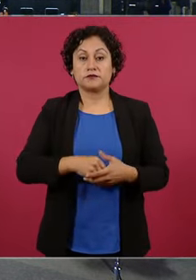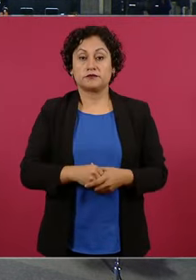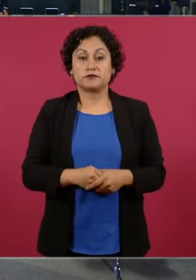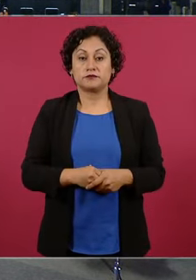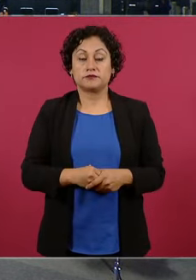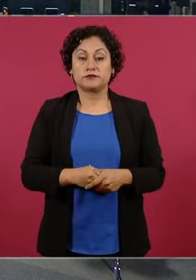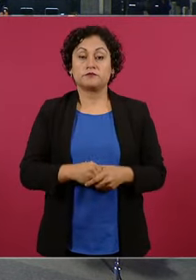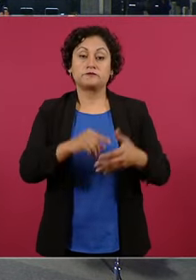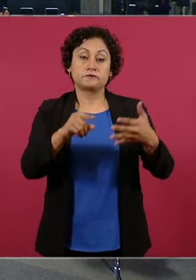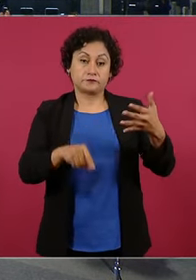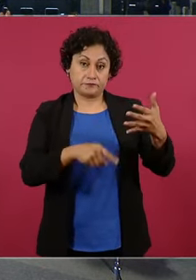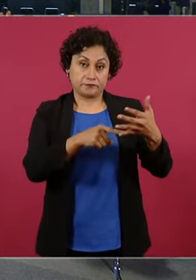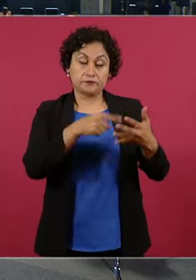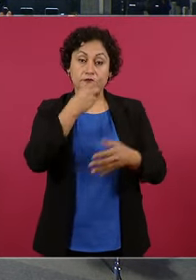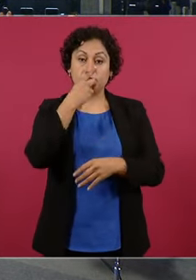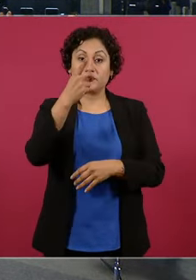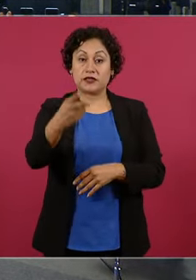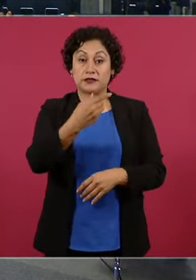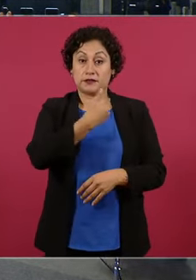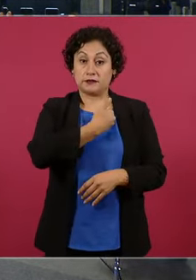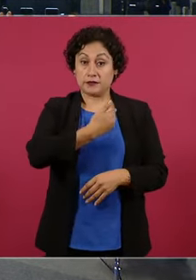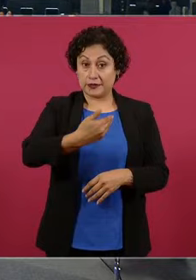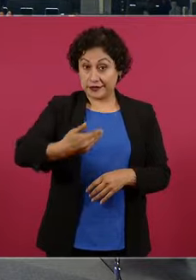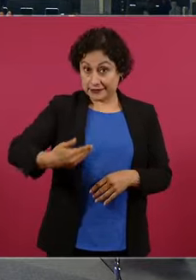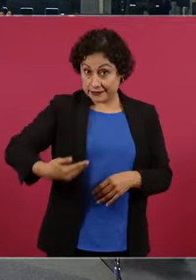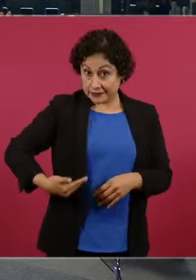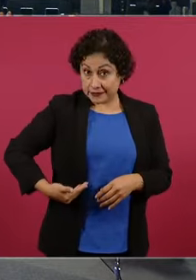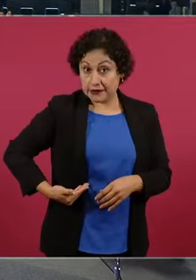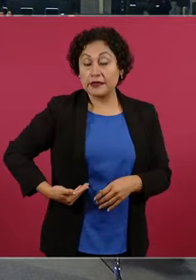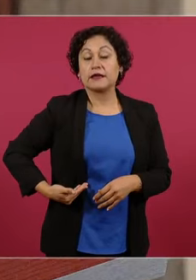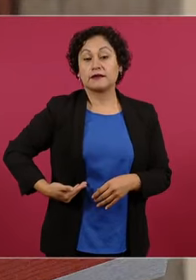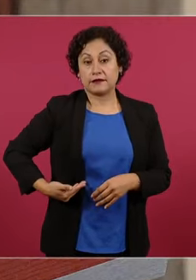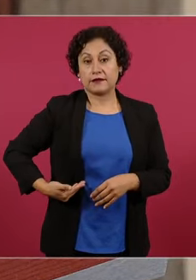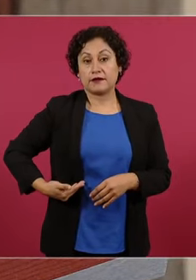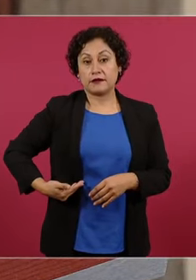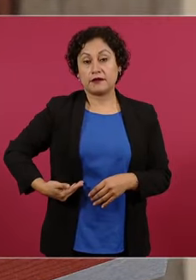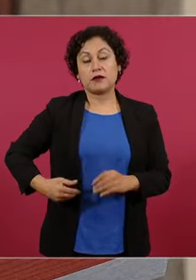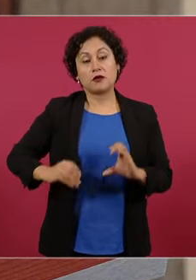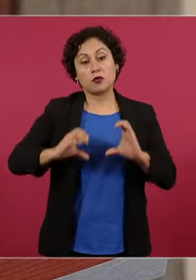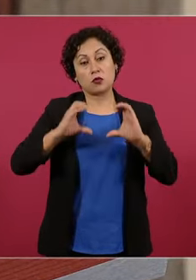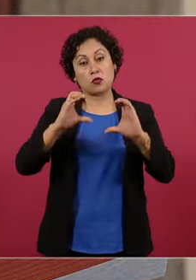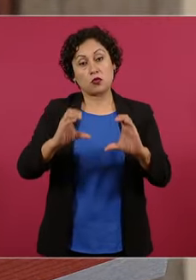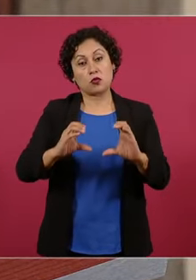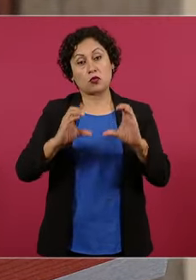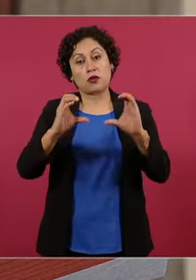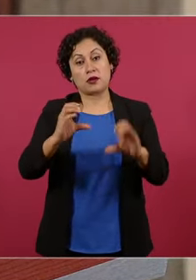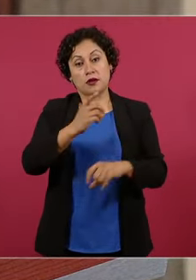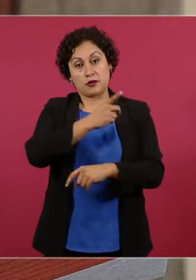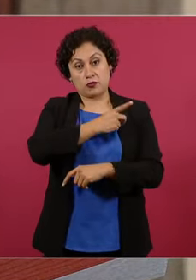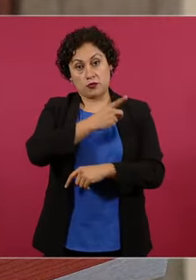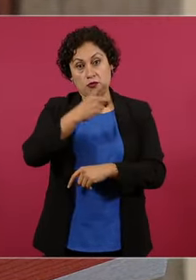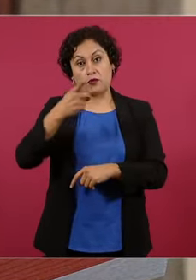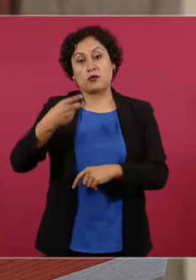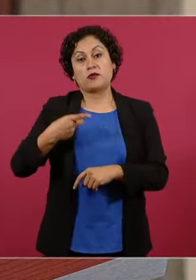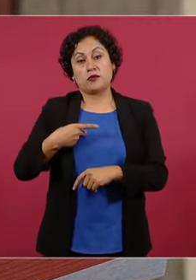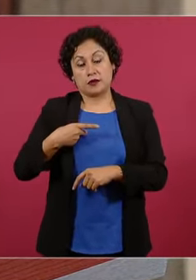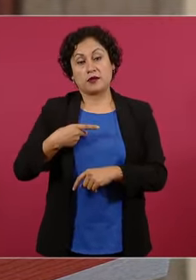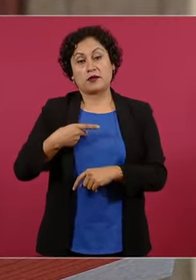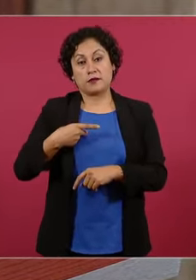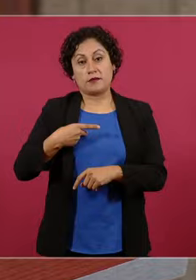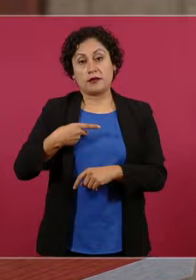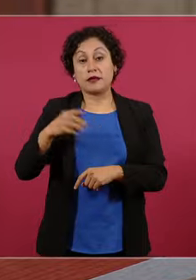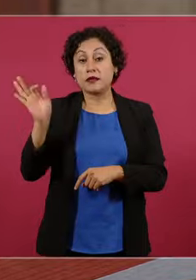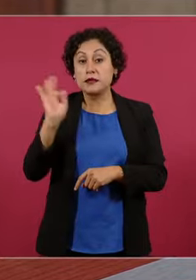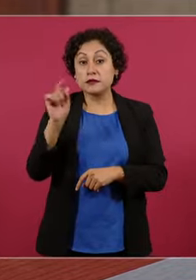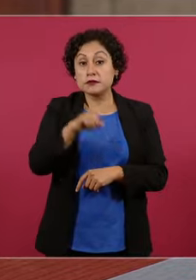El presidente debe tener un especial cuidado y prudencia discursiva ante cuestionamientos de los